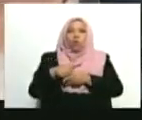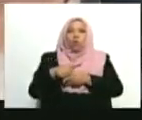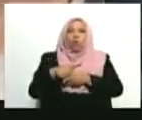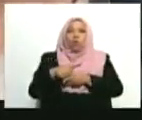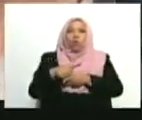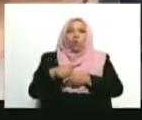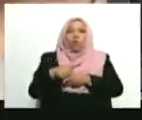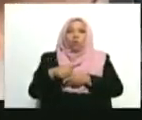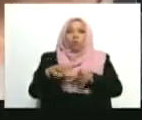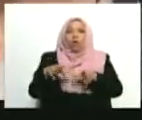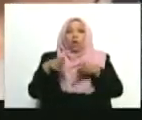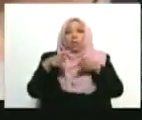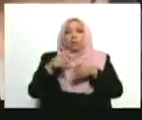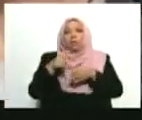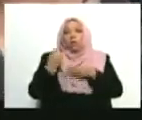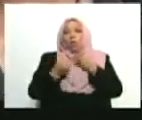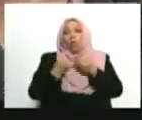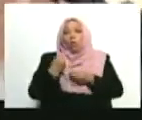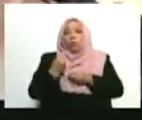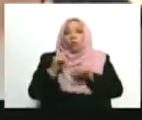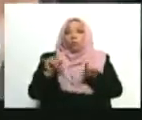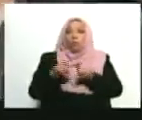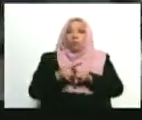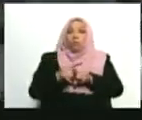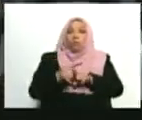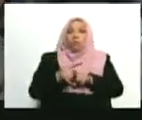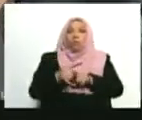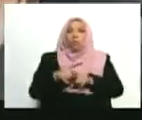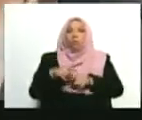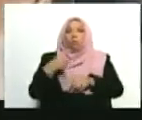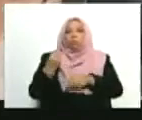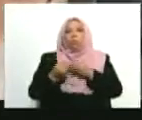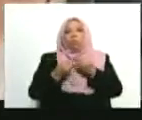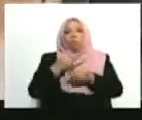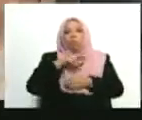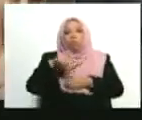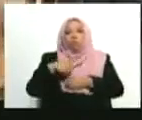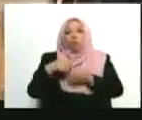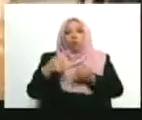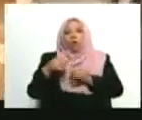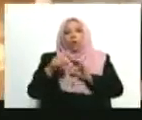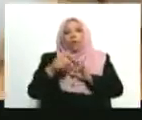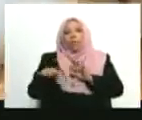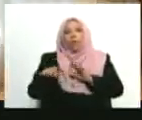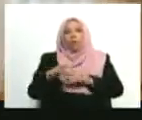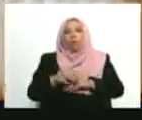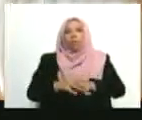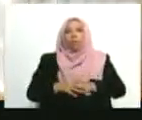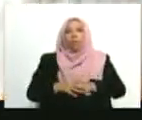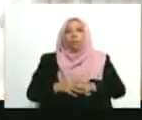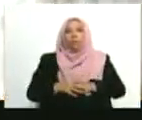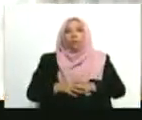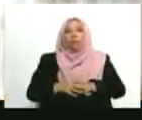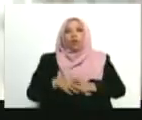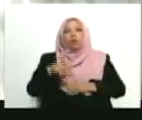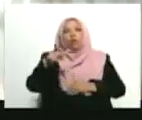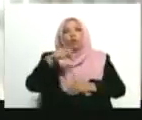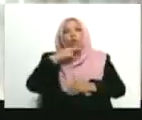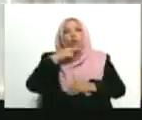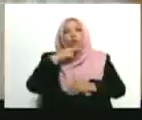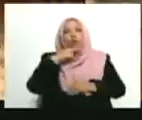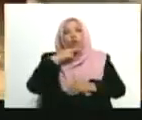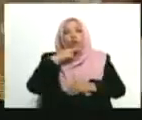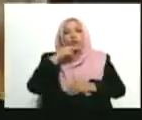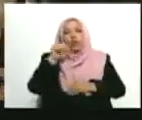Y eso hace que pues ese mismo descontento lo esté capitalizando en este momento la derecha. Eres nieto de Salvador Allende y eres